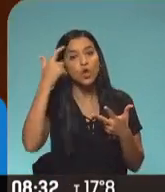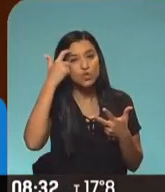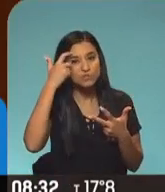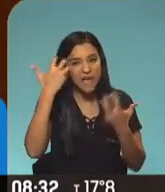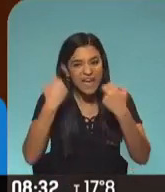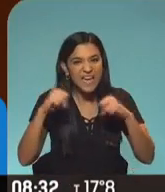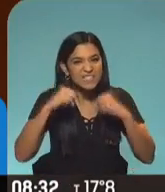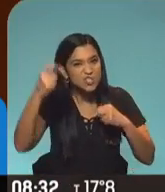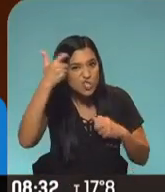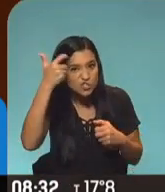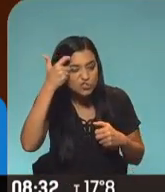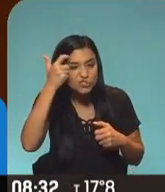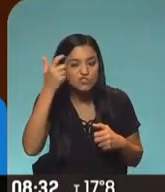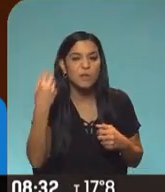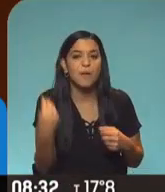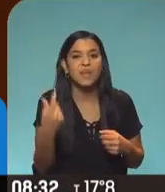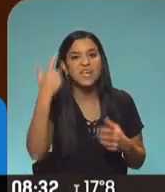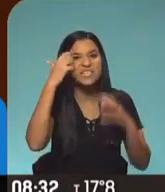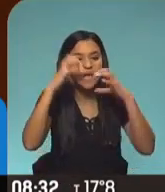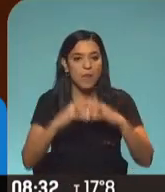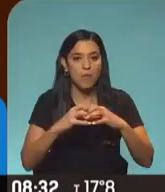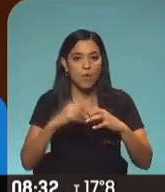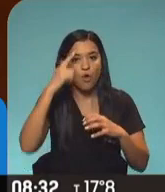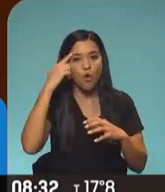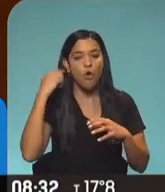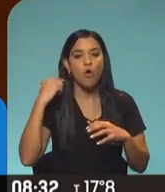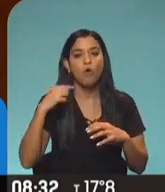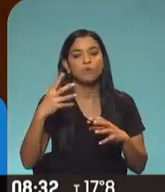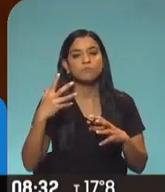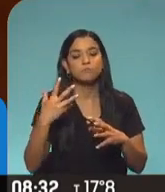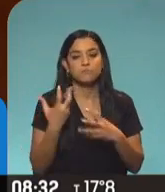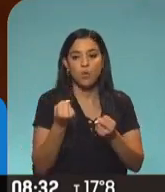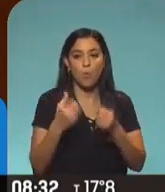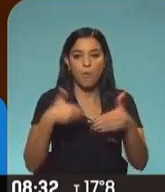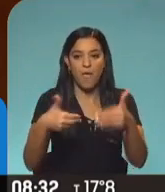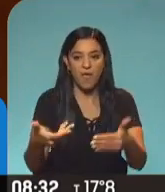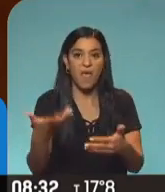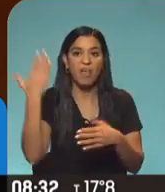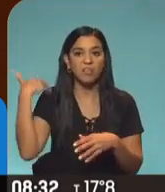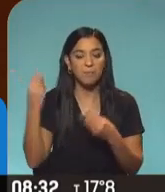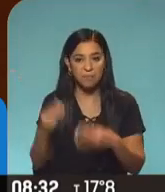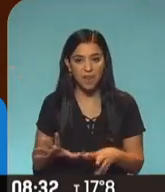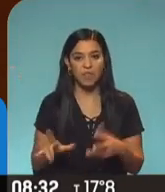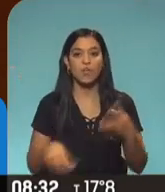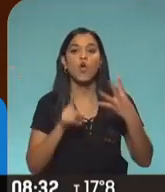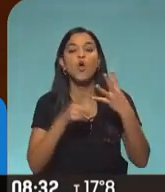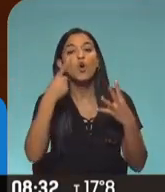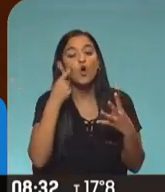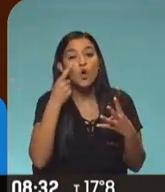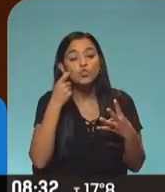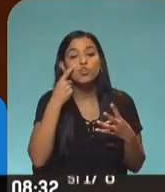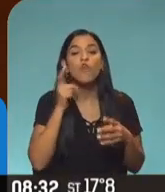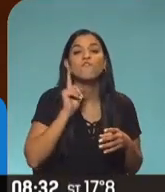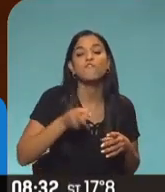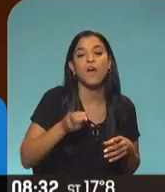sea, ejercicios para que el cerebro tenga capacidades, recupere capacidades eventualmente perdidas, y el control de los factores de